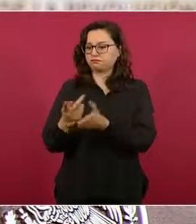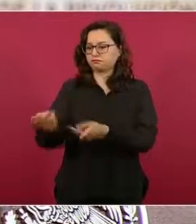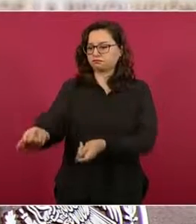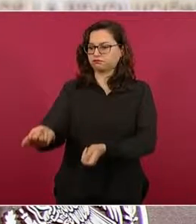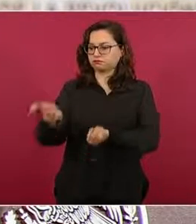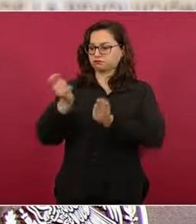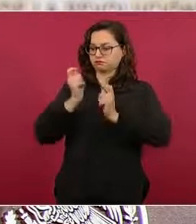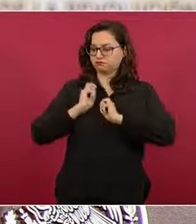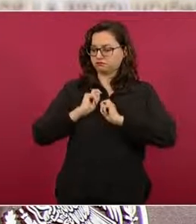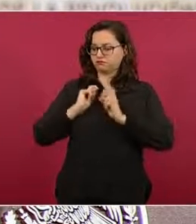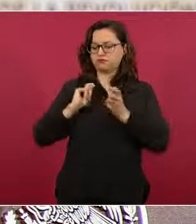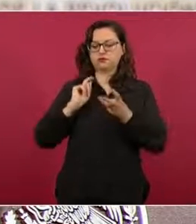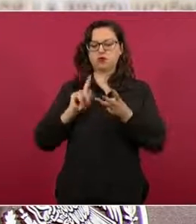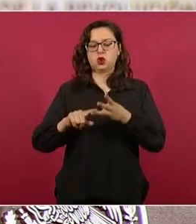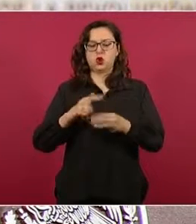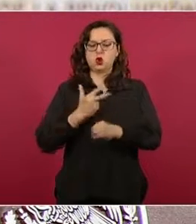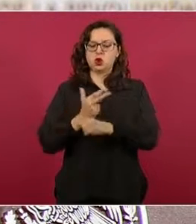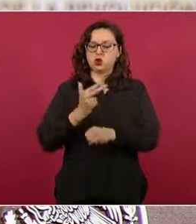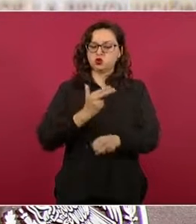en Honduras,